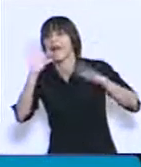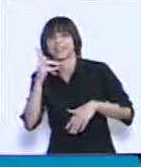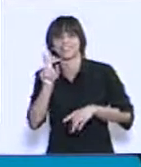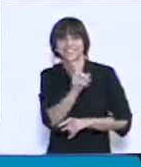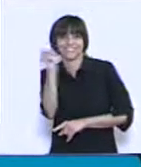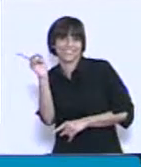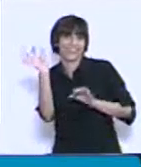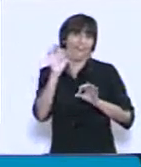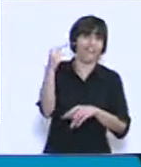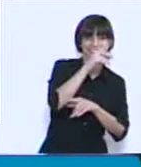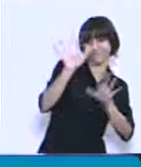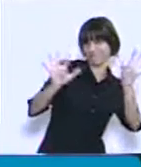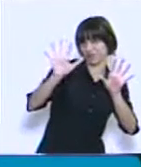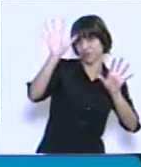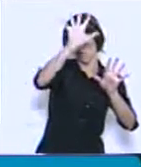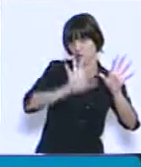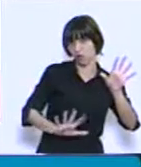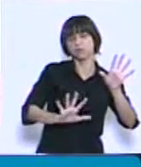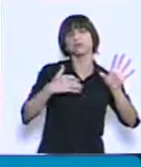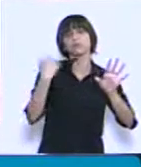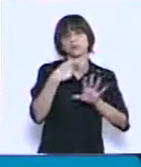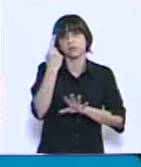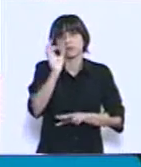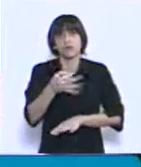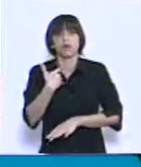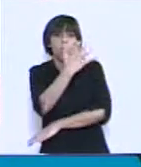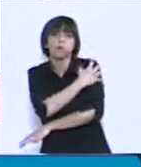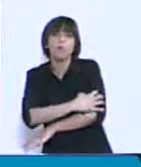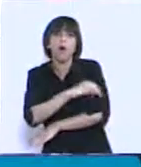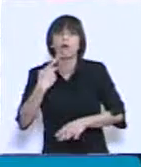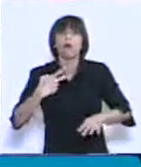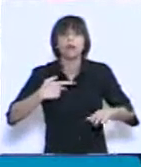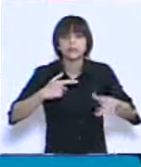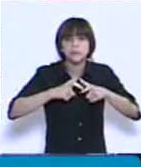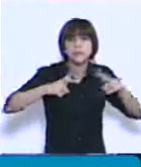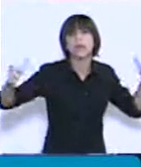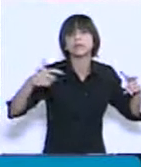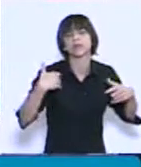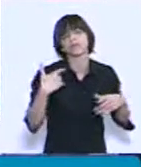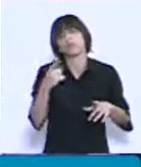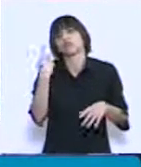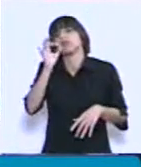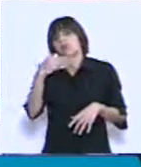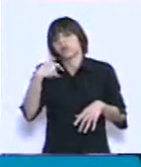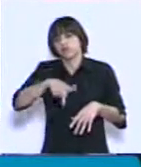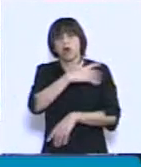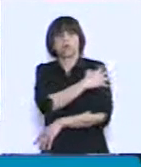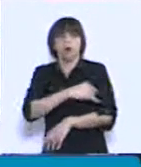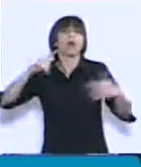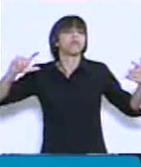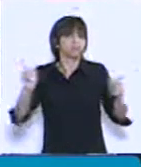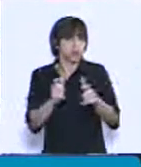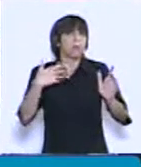Los índices de pobreza, más allá que hoy no los tenemos, y a mí me gustaría discutir los índices